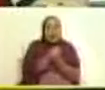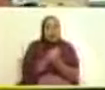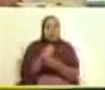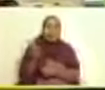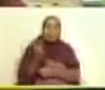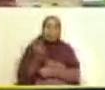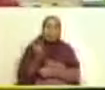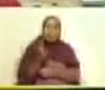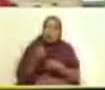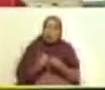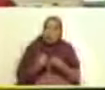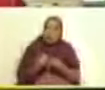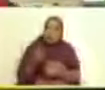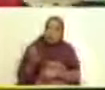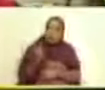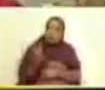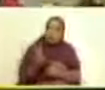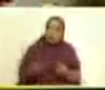país.